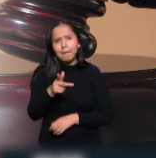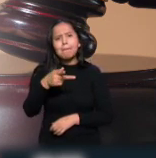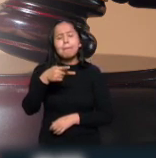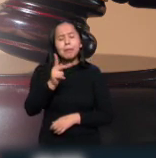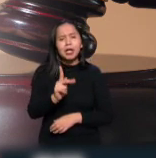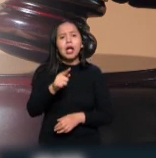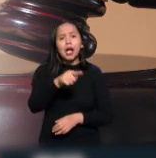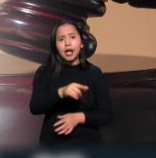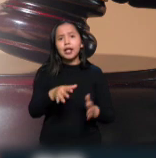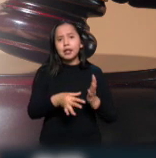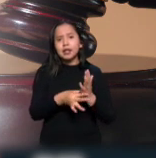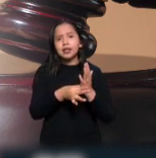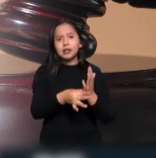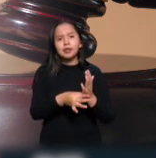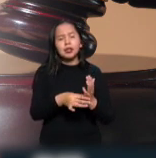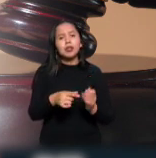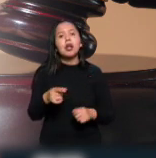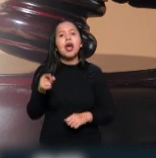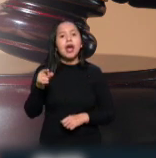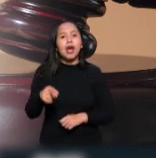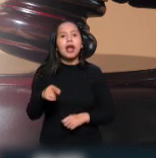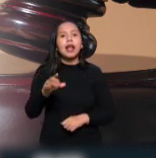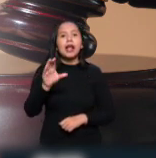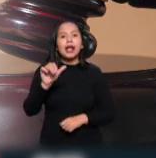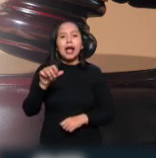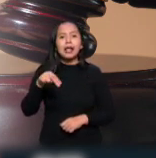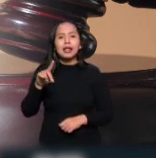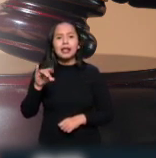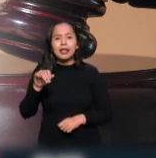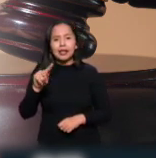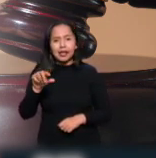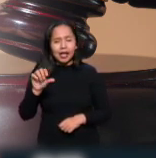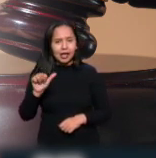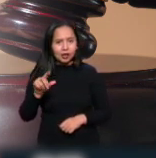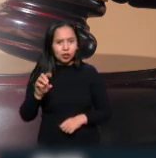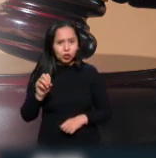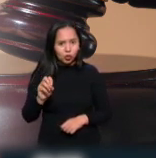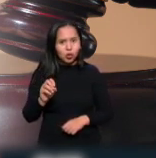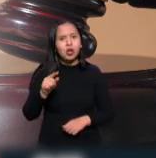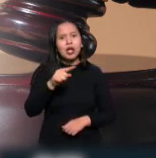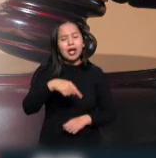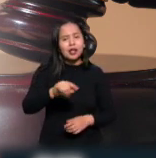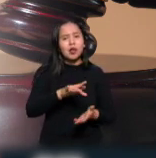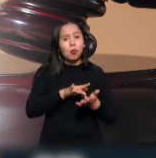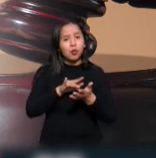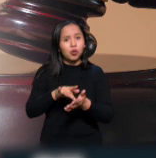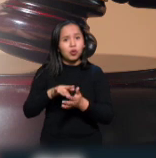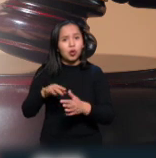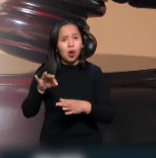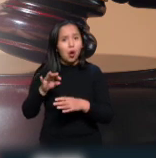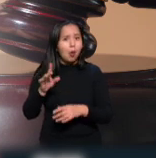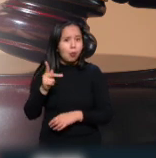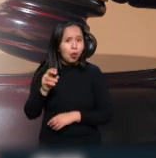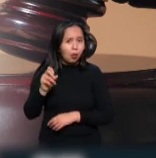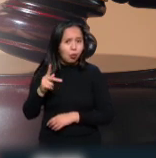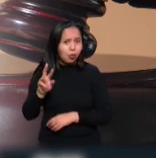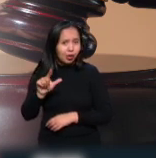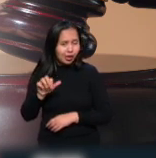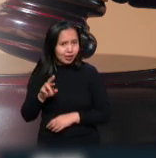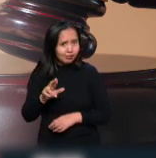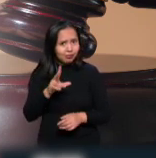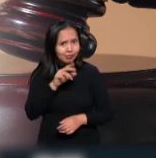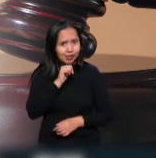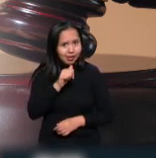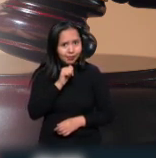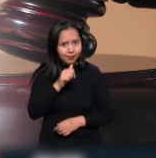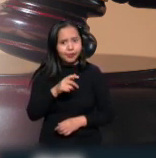pero dijo que no se considera, cito, un candidato adecuado para un cargo que dependa del apoyo popular. Por algo será. Mire, se prevé que